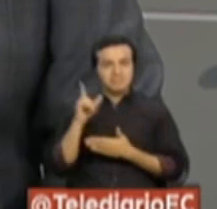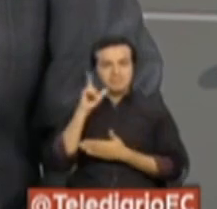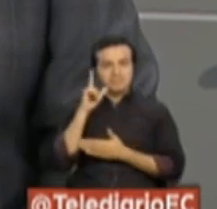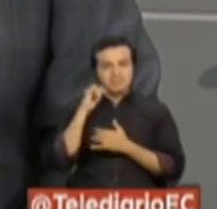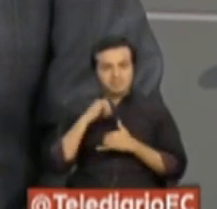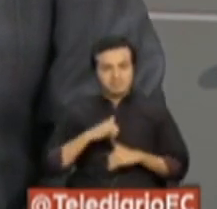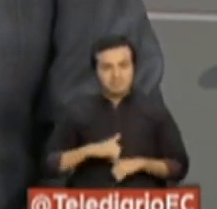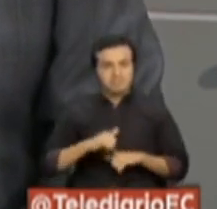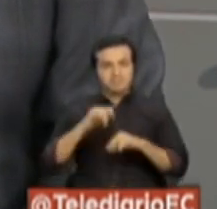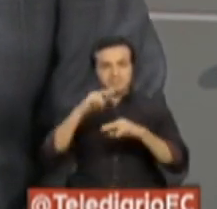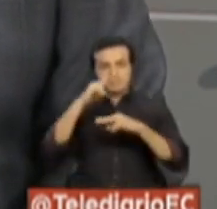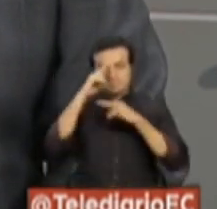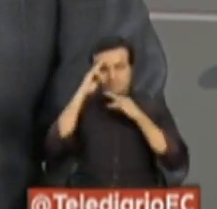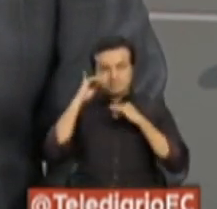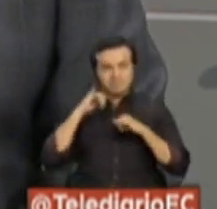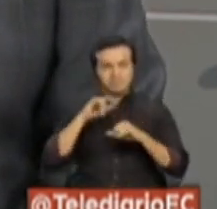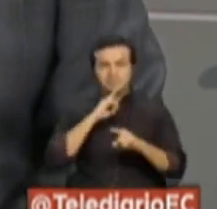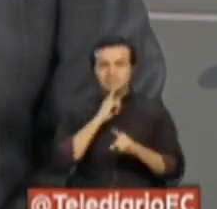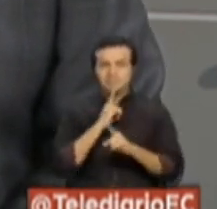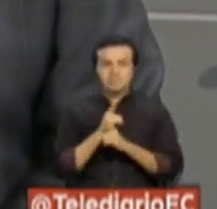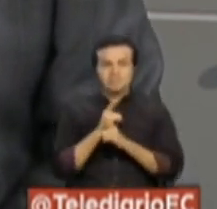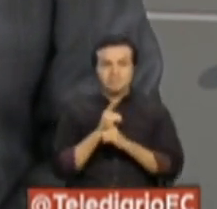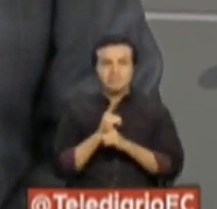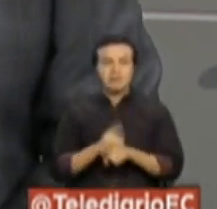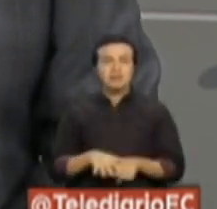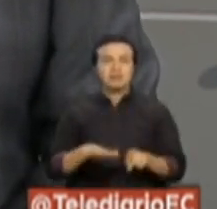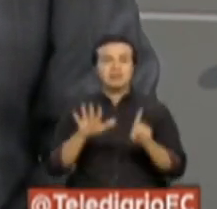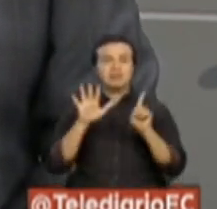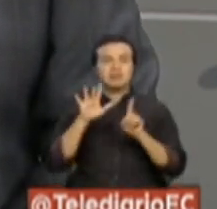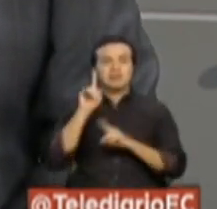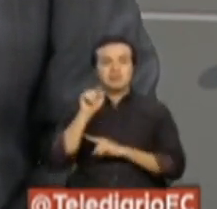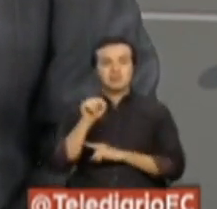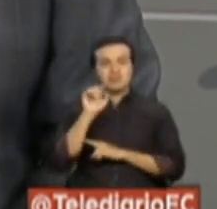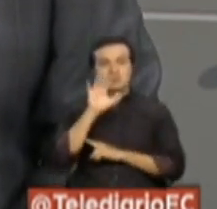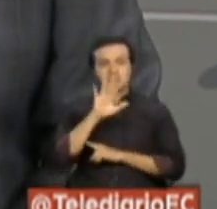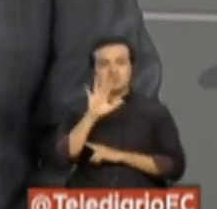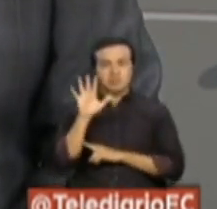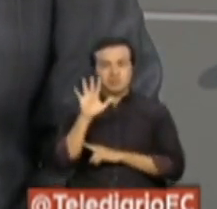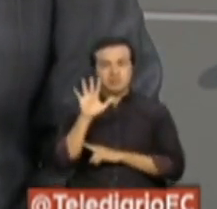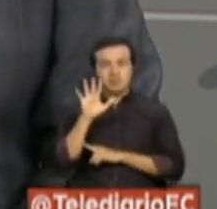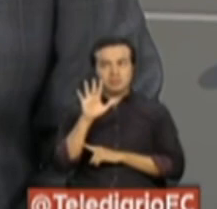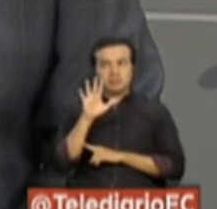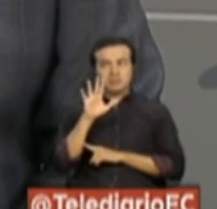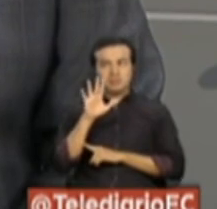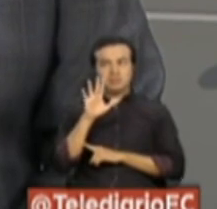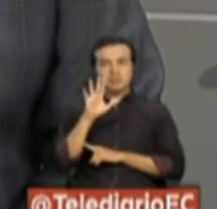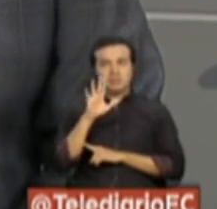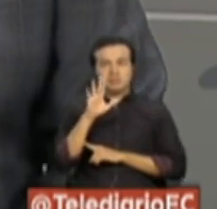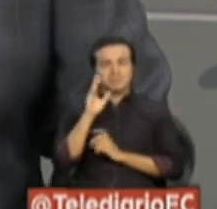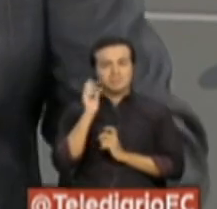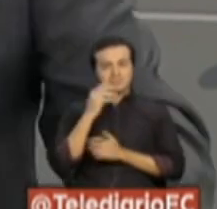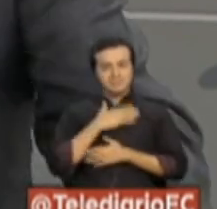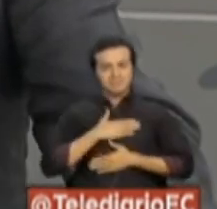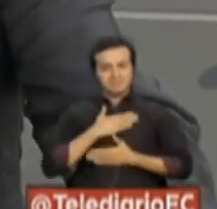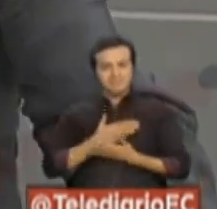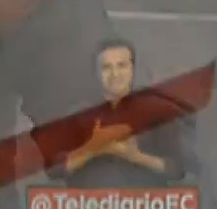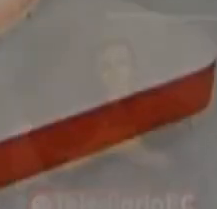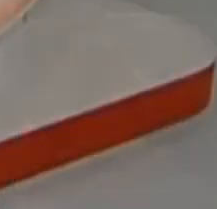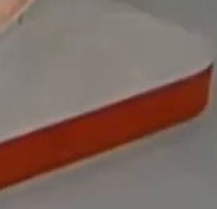lunes estaremos con ustedes nuevamente desde las 6:55. Tengan un muy buen fin de semana.